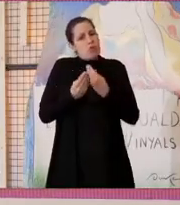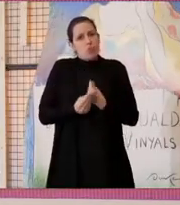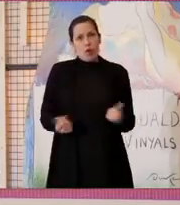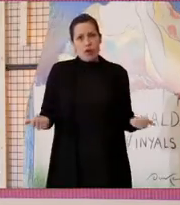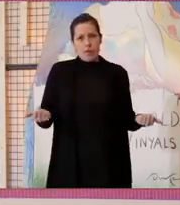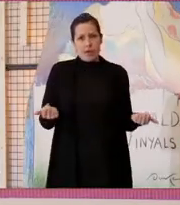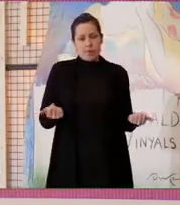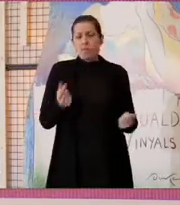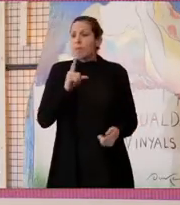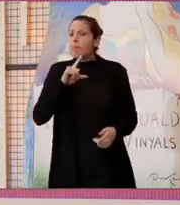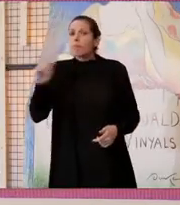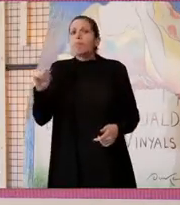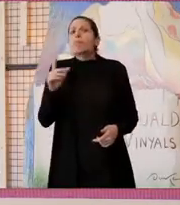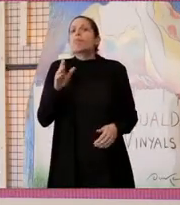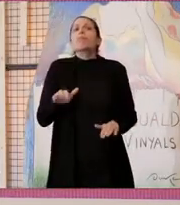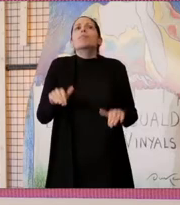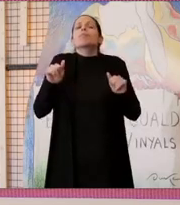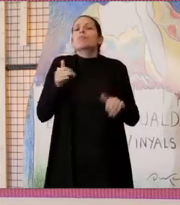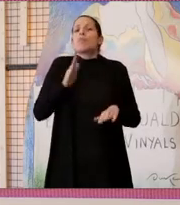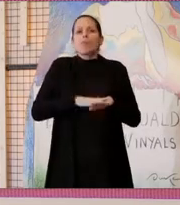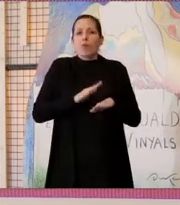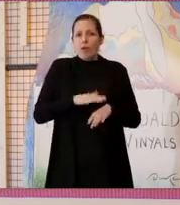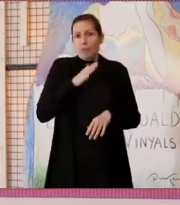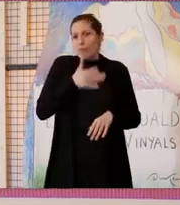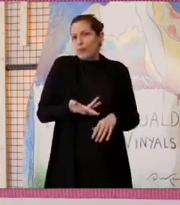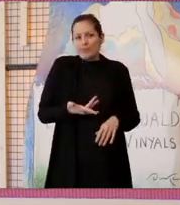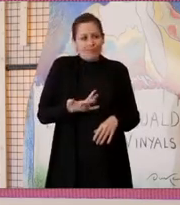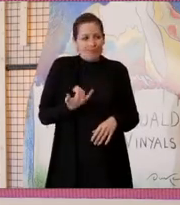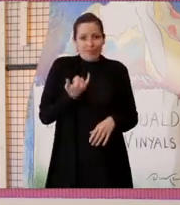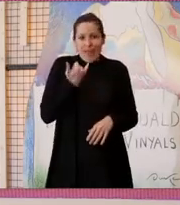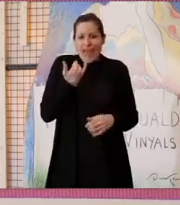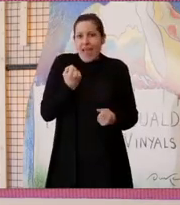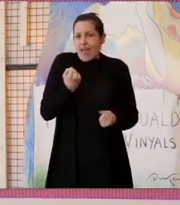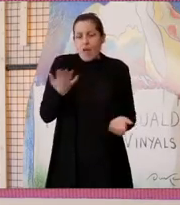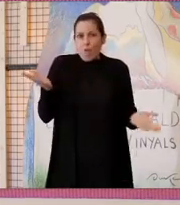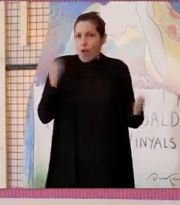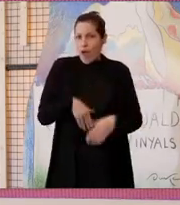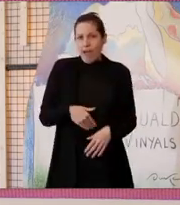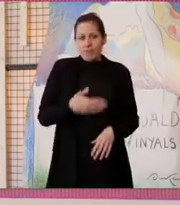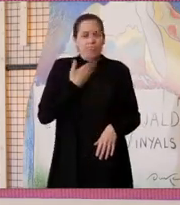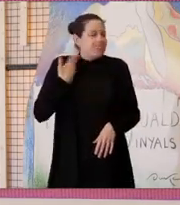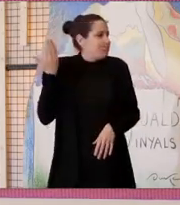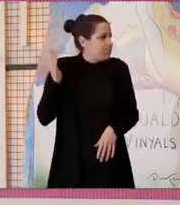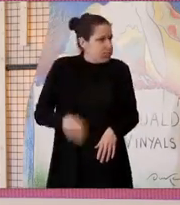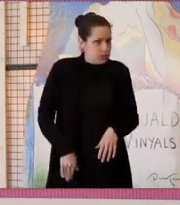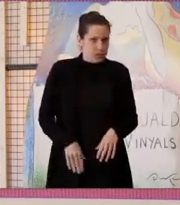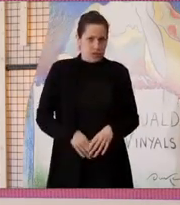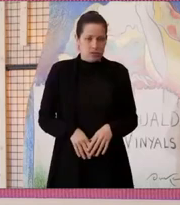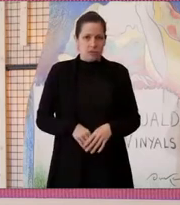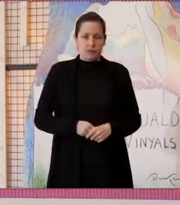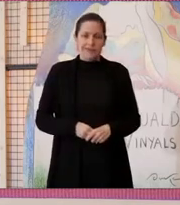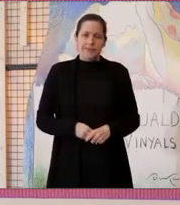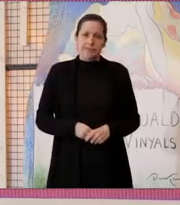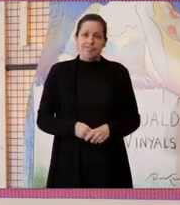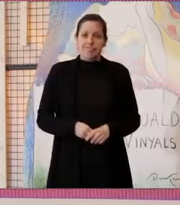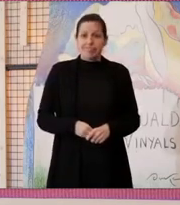porque dicen que no aguantan más que no tienen energía En definitiva se han ido porque no tienen ganas que son pocos lo que decía ahora